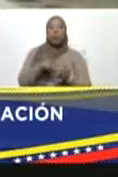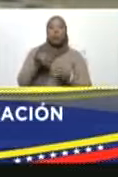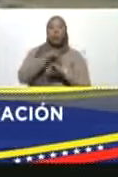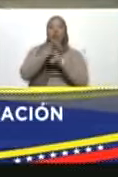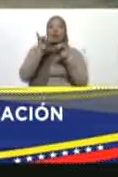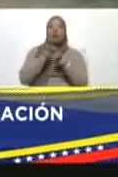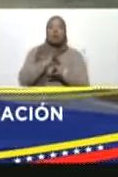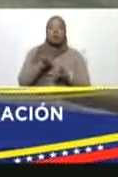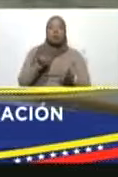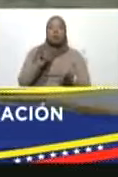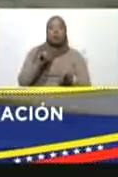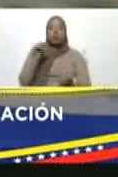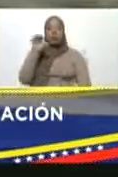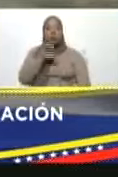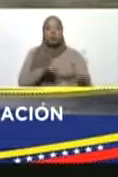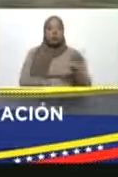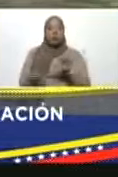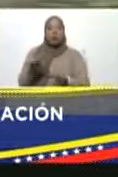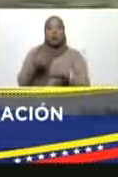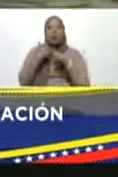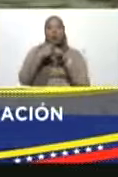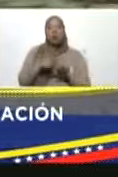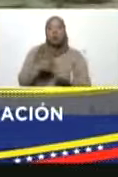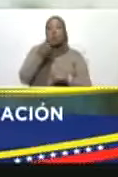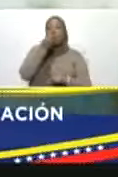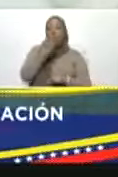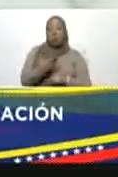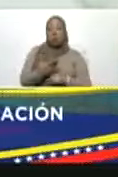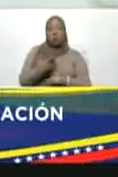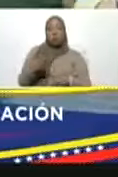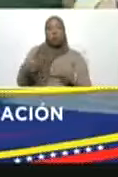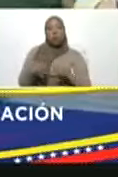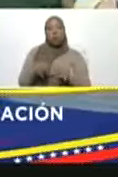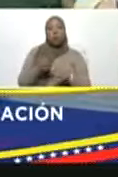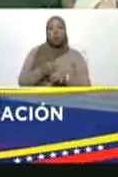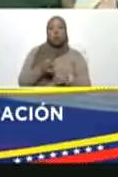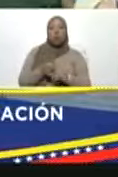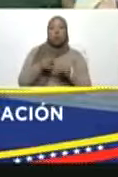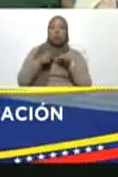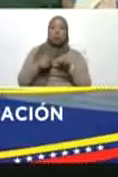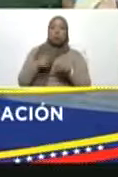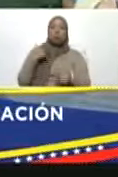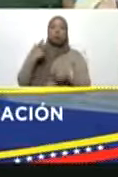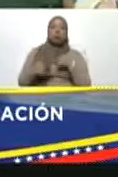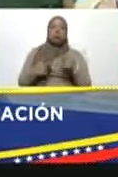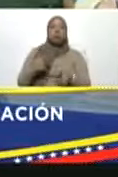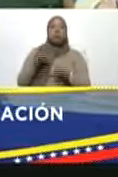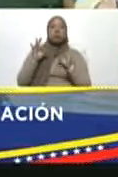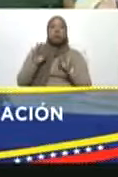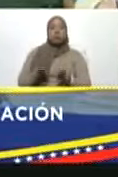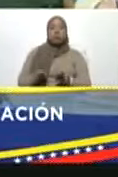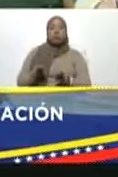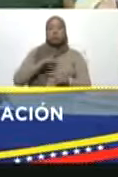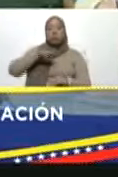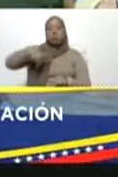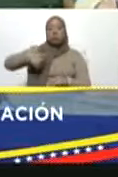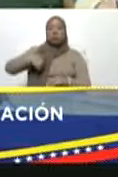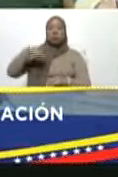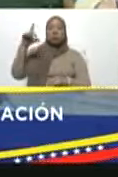felices. Este laboratorio totalmente equipado para seguir pues fortaleciendo los